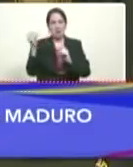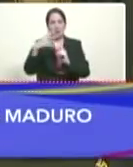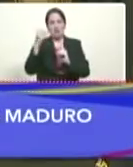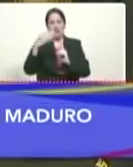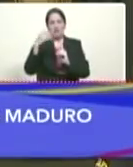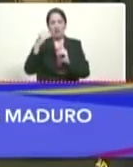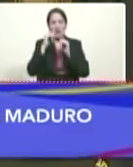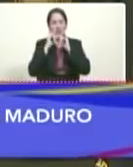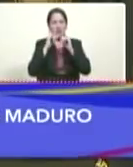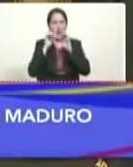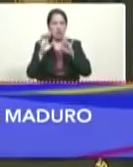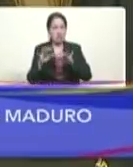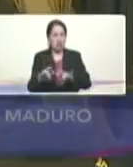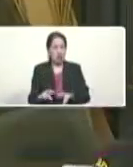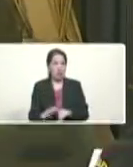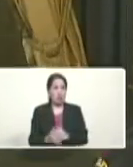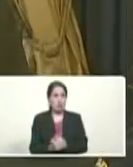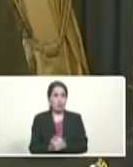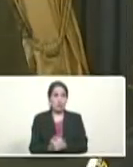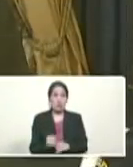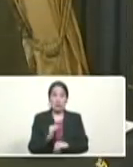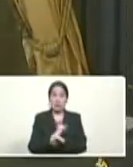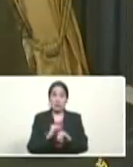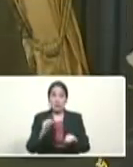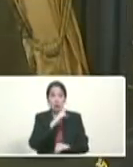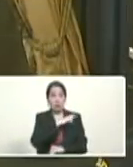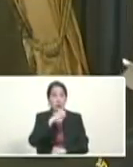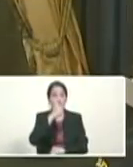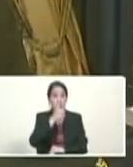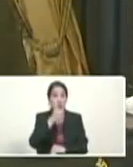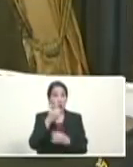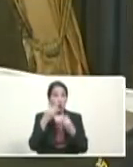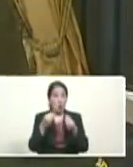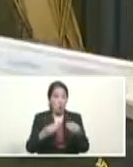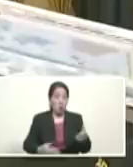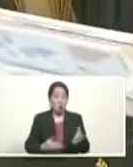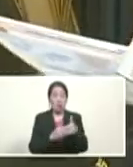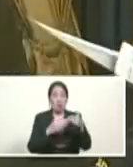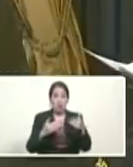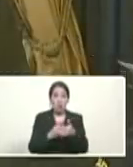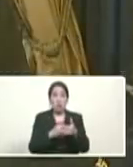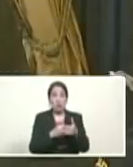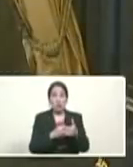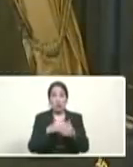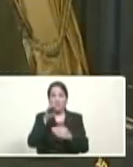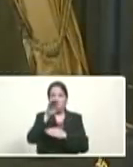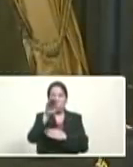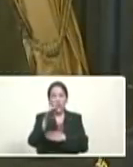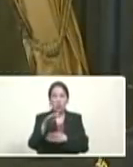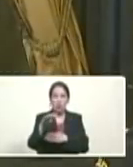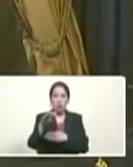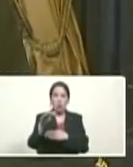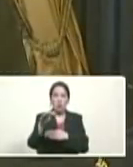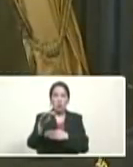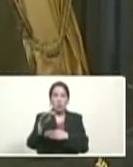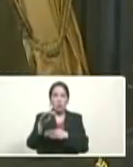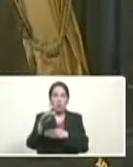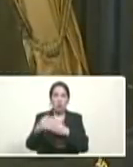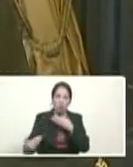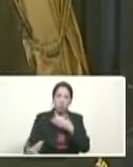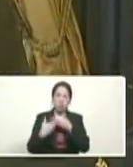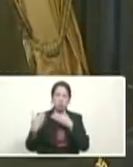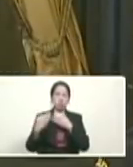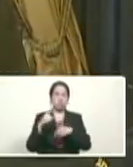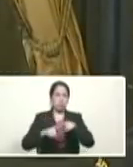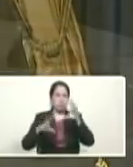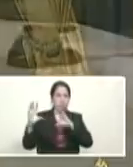ya hay autorizado operaciones cibernéticas ofensivas para disuadir futuros ataques según precisó su